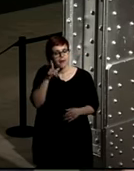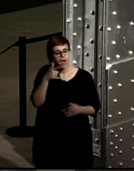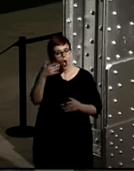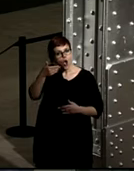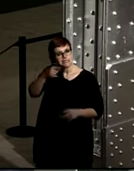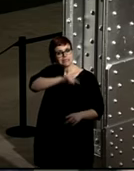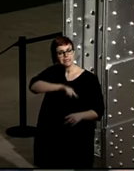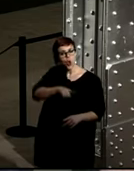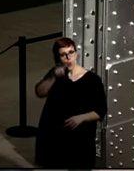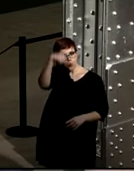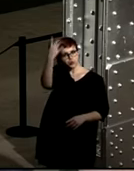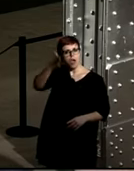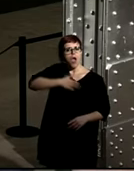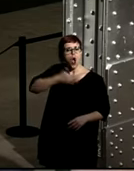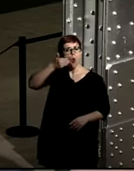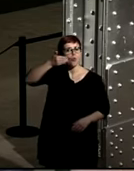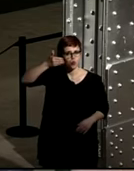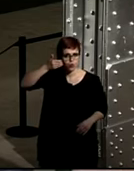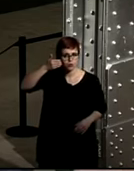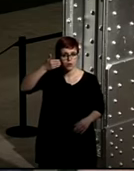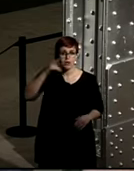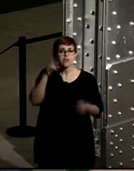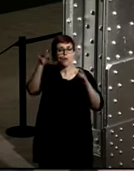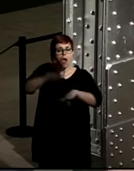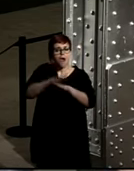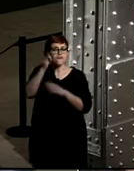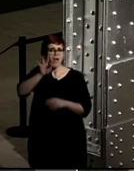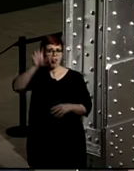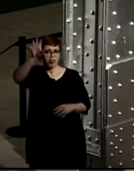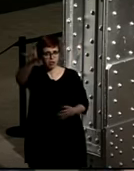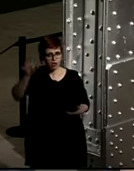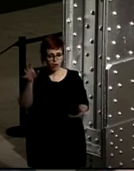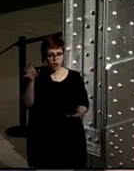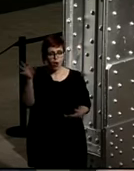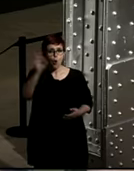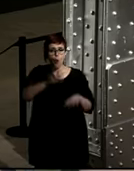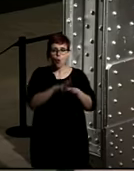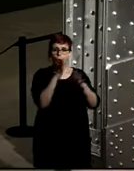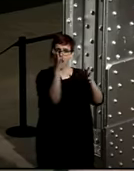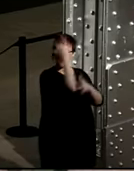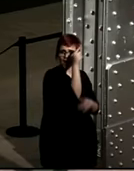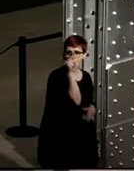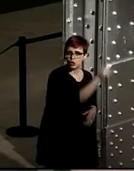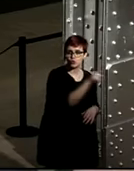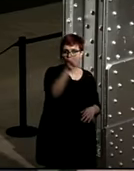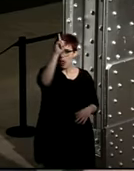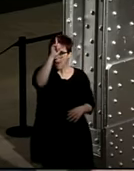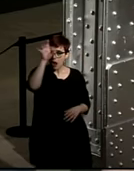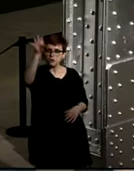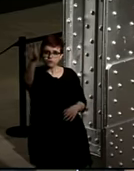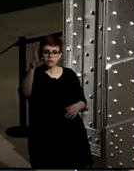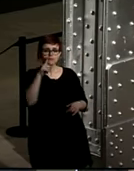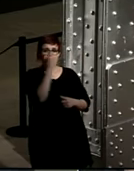propia cultura y tener la marca España como la tienen los franceses, como la tienen los americanos, como la tienen los alemanes, que